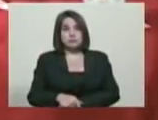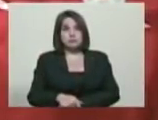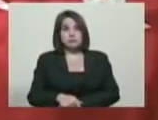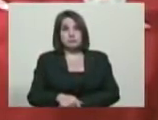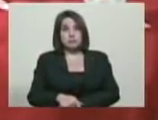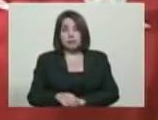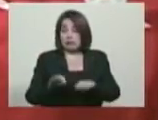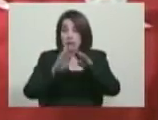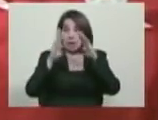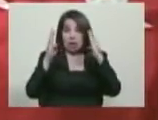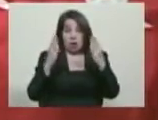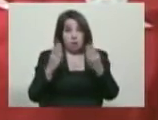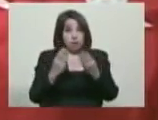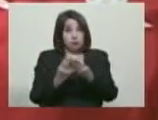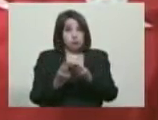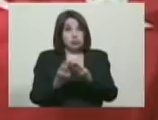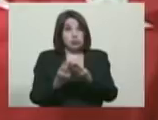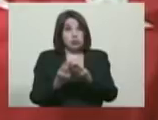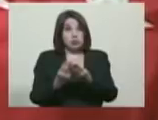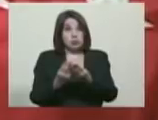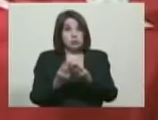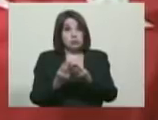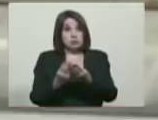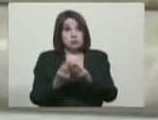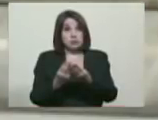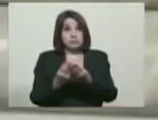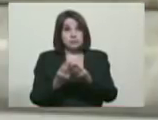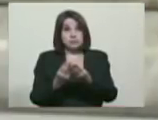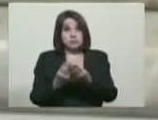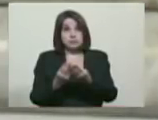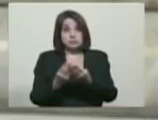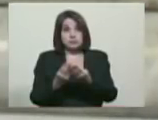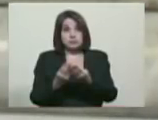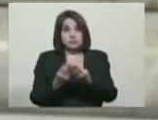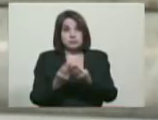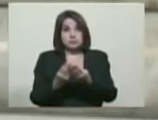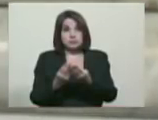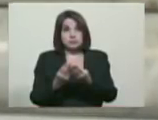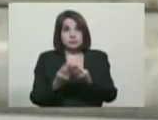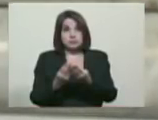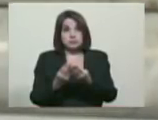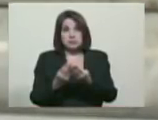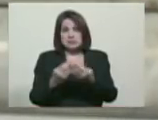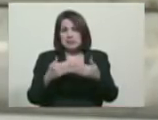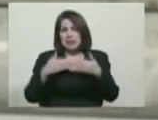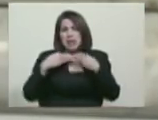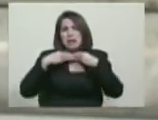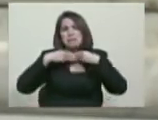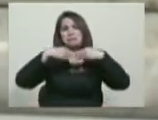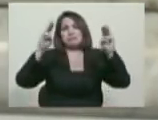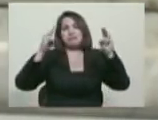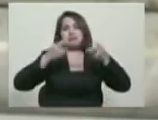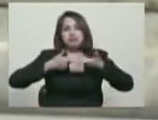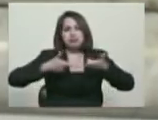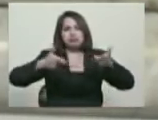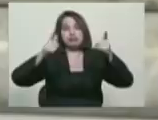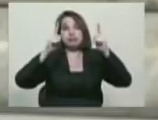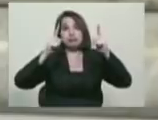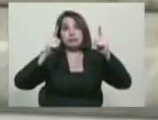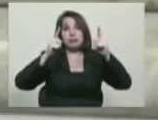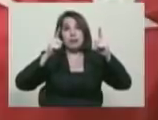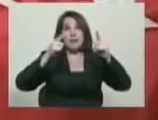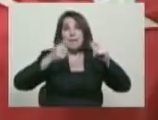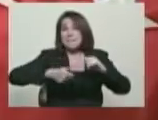El mundo es mucho más allá que los viejos imperios que tienen su complejo de